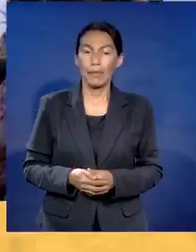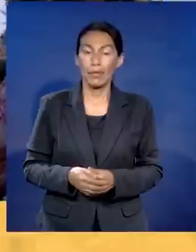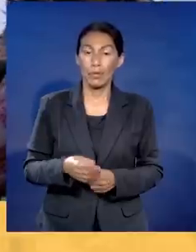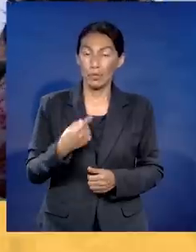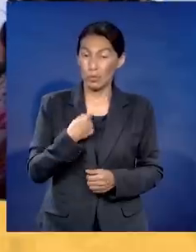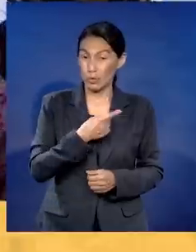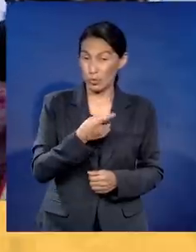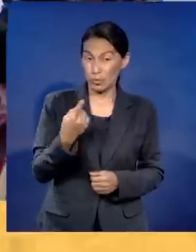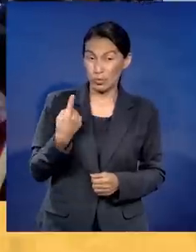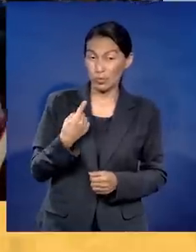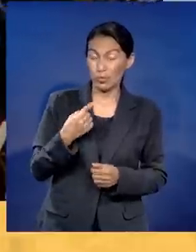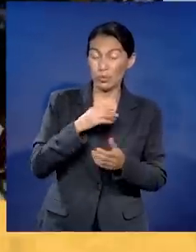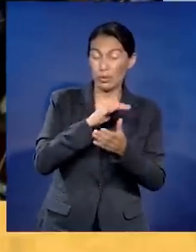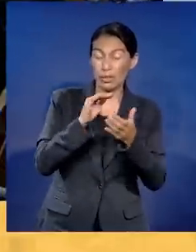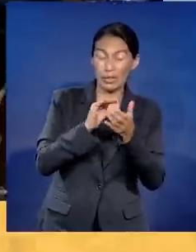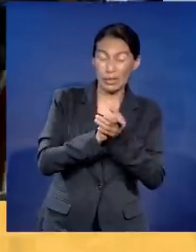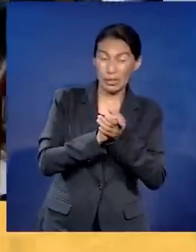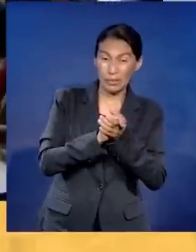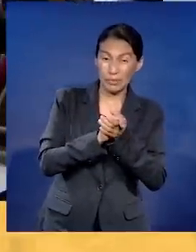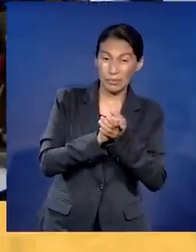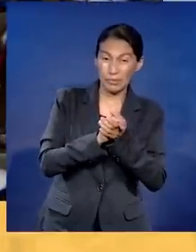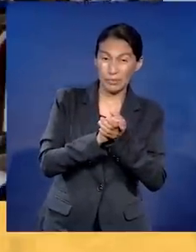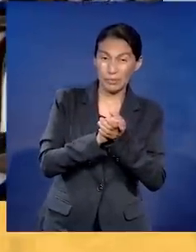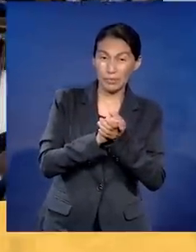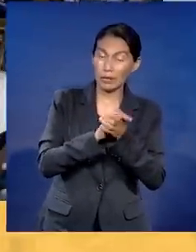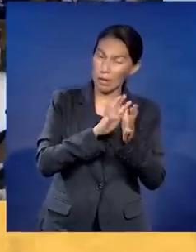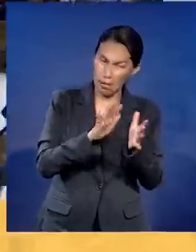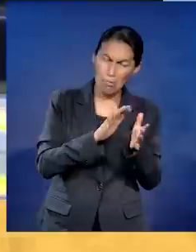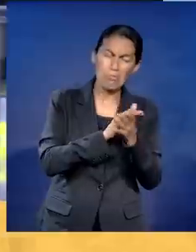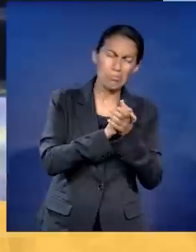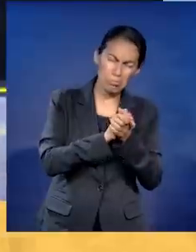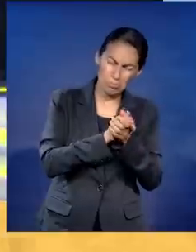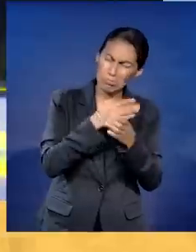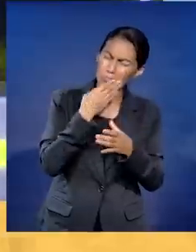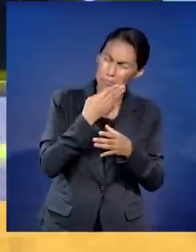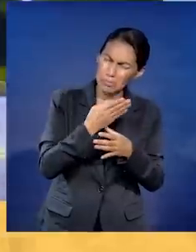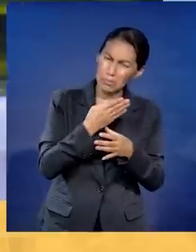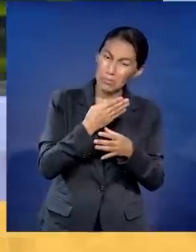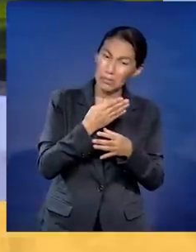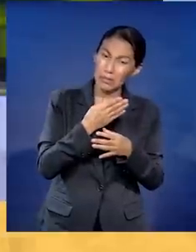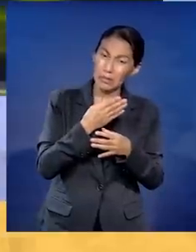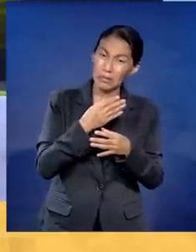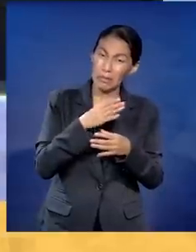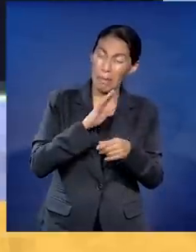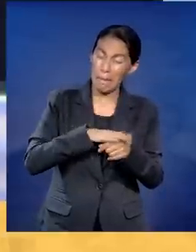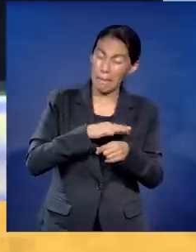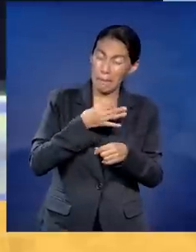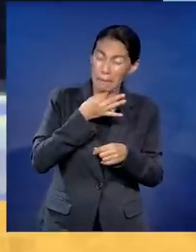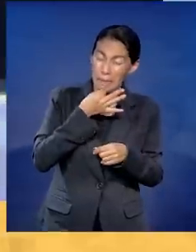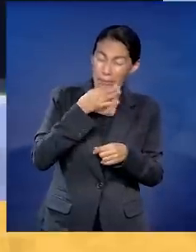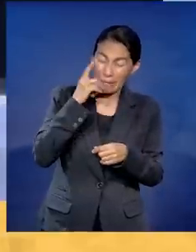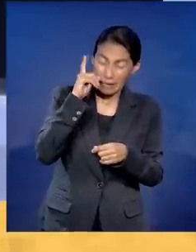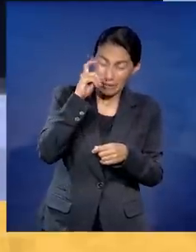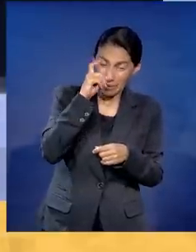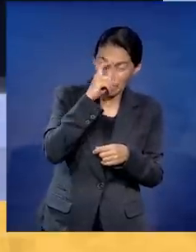El punto más débil de nuestros matrimonios, el momento más crítico cuando recién nos hemos casado,